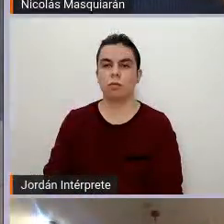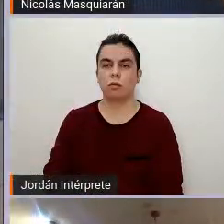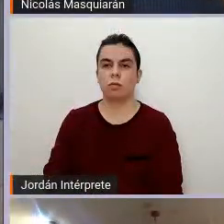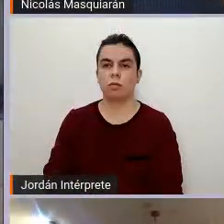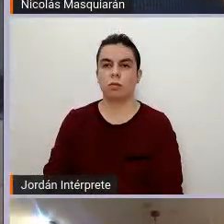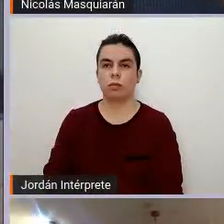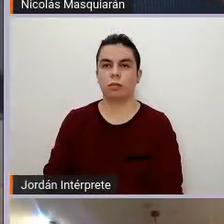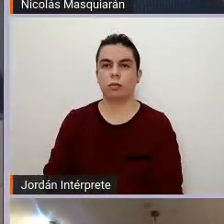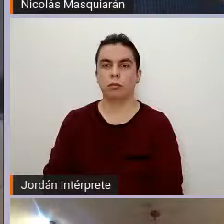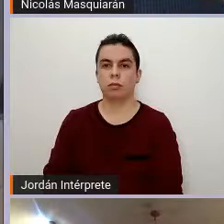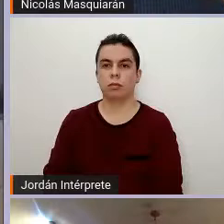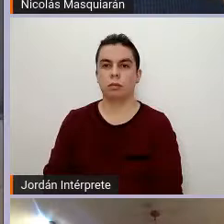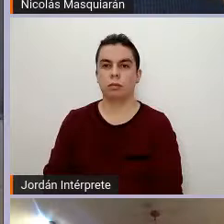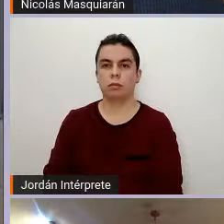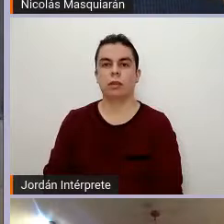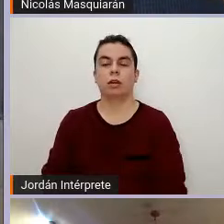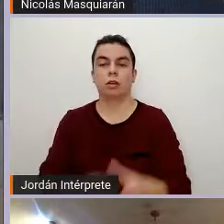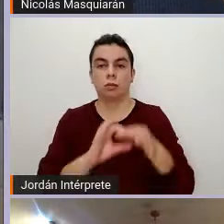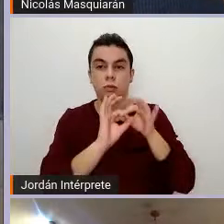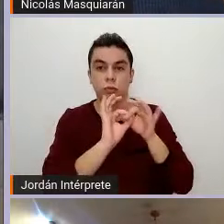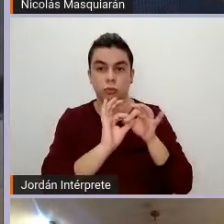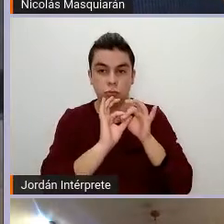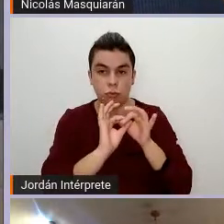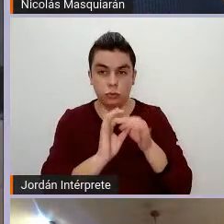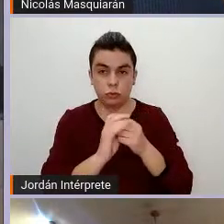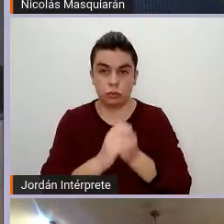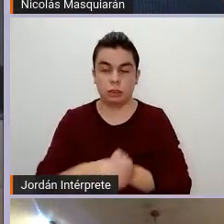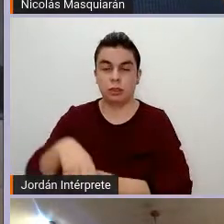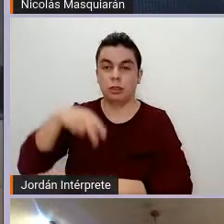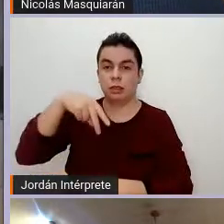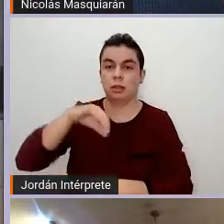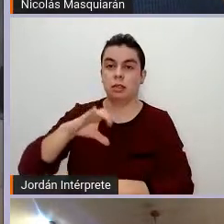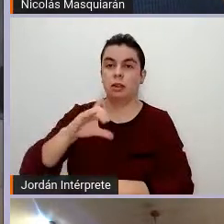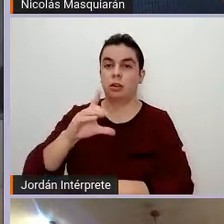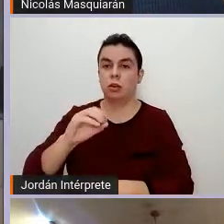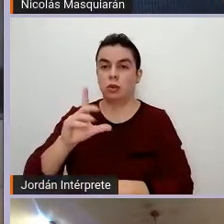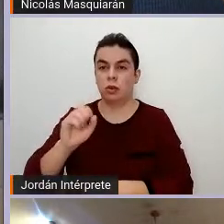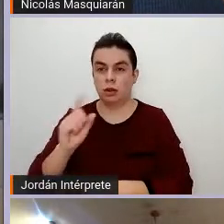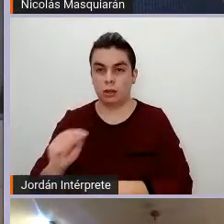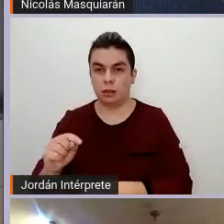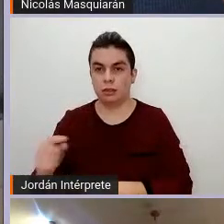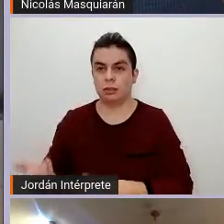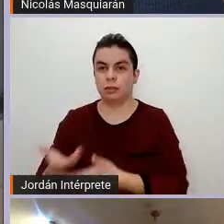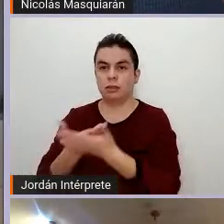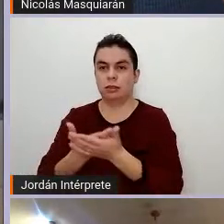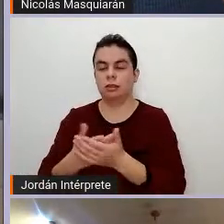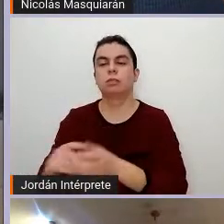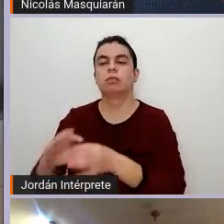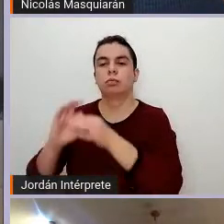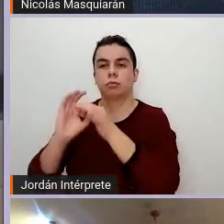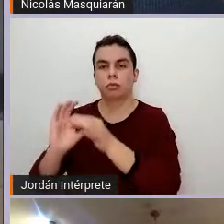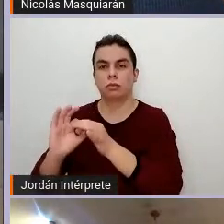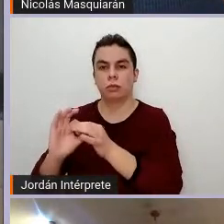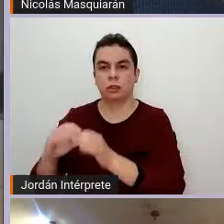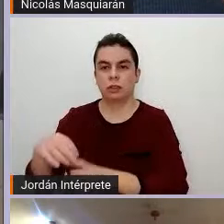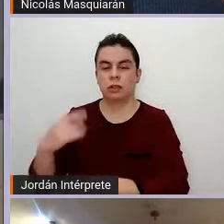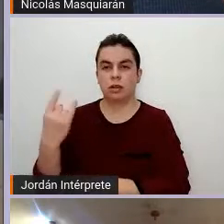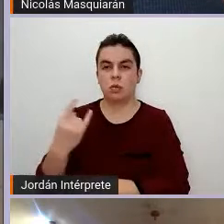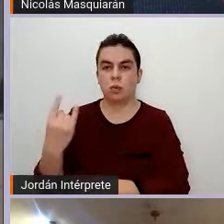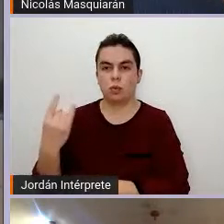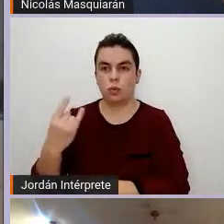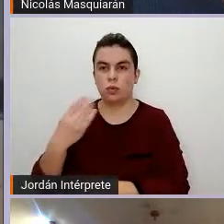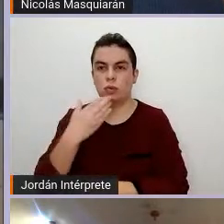Muchas gracias. Muchas gracias, Nicolás. Muchas gracias a la universidad por